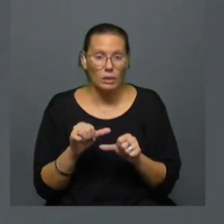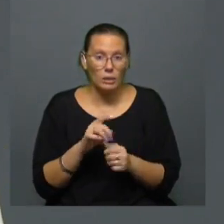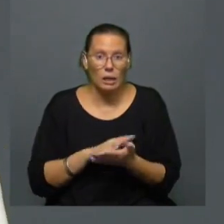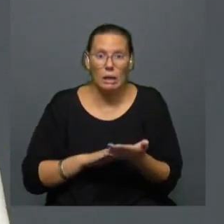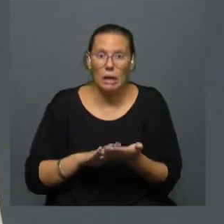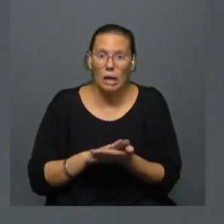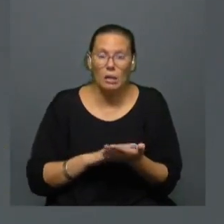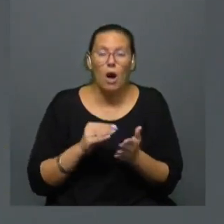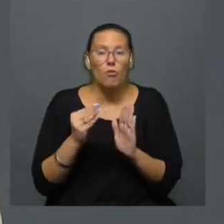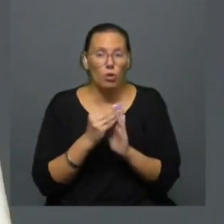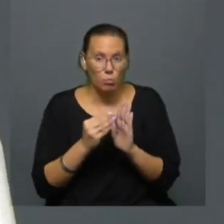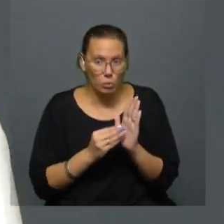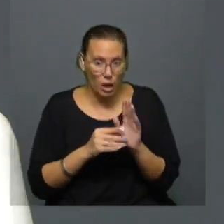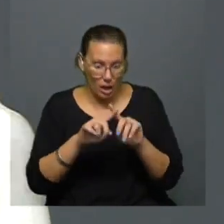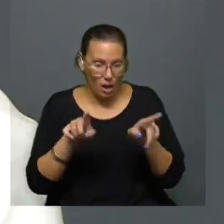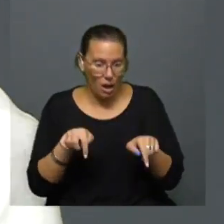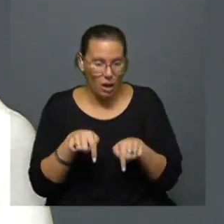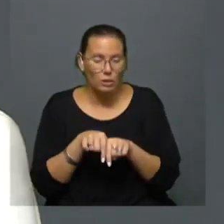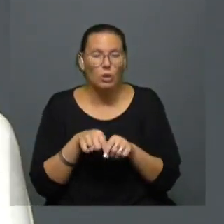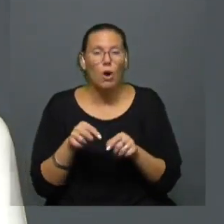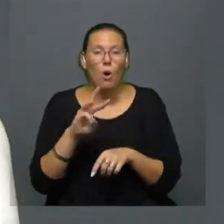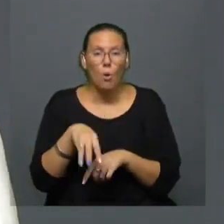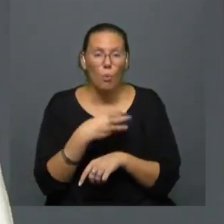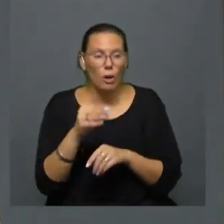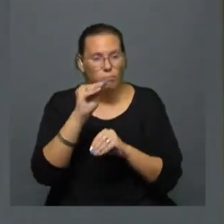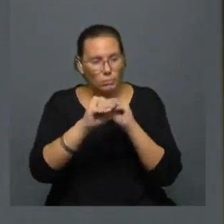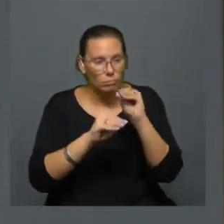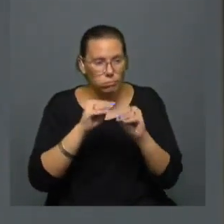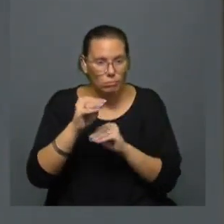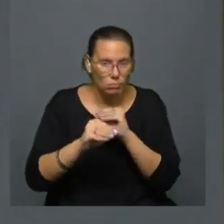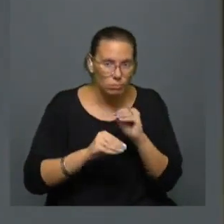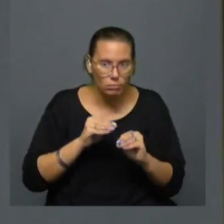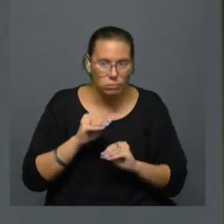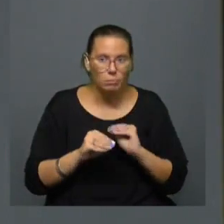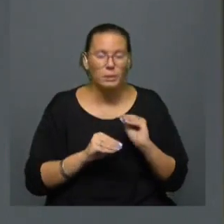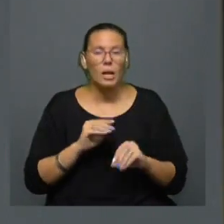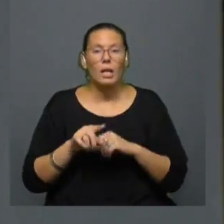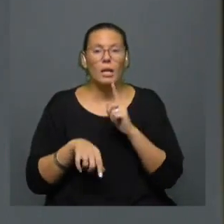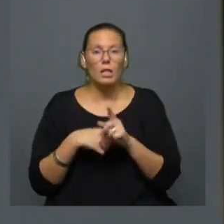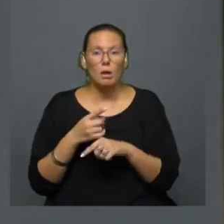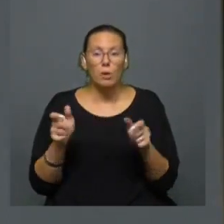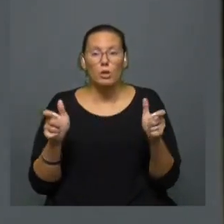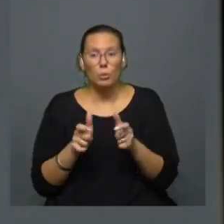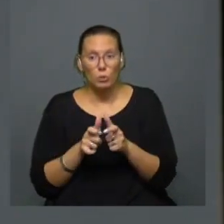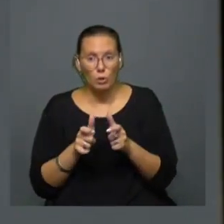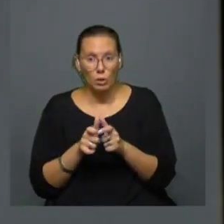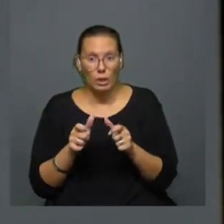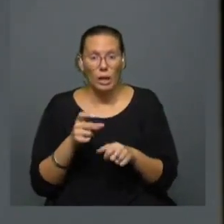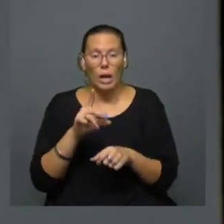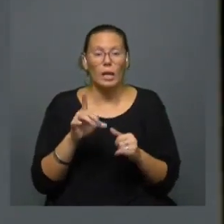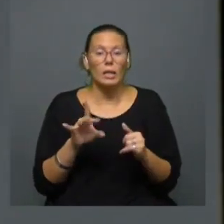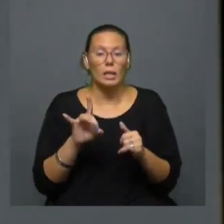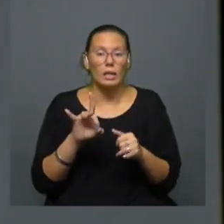nada, un formulario que está en la página. Lo vaya llenando y bueno, que se pone en consideración de las reuniones que se hacen